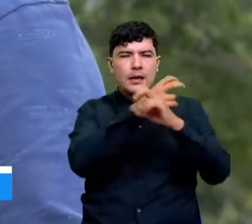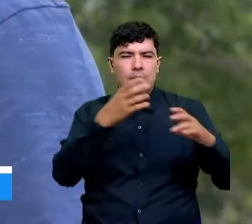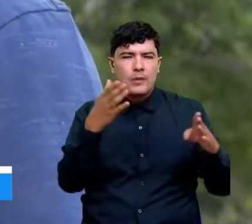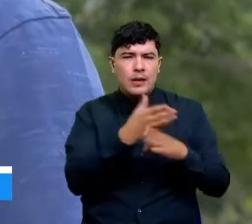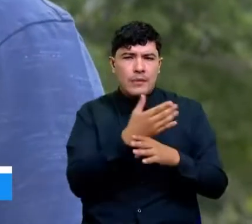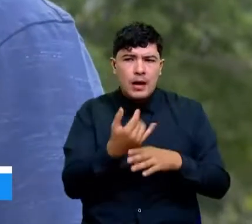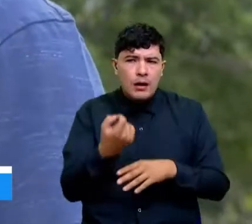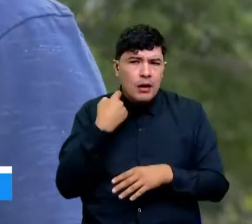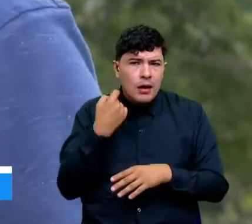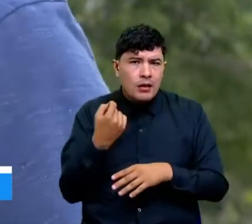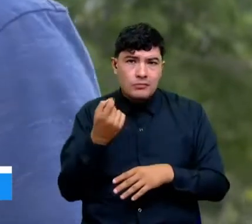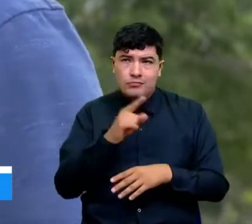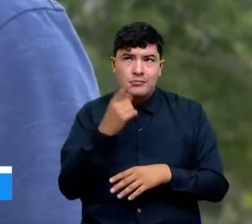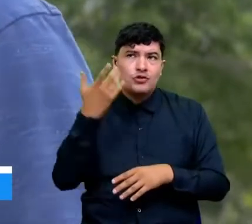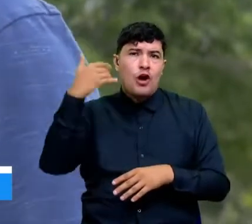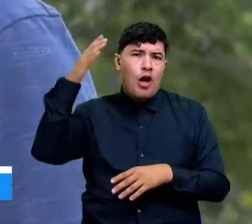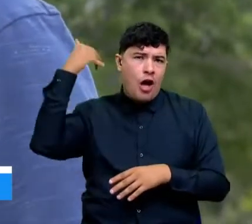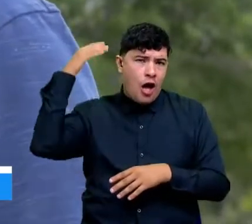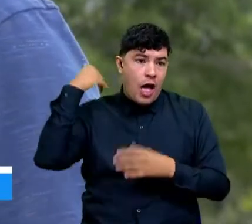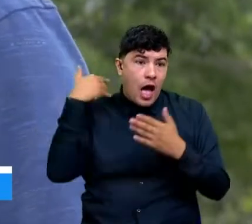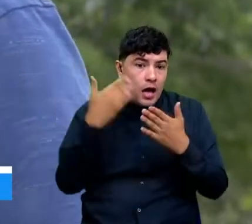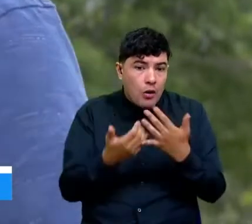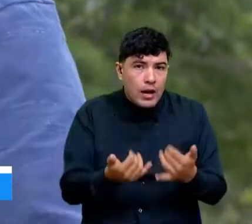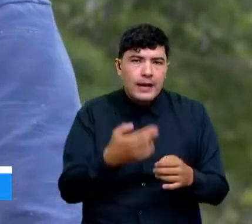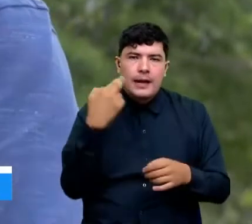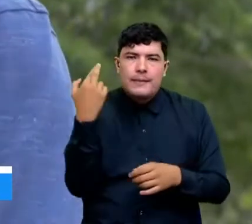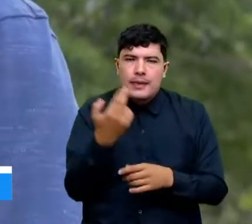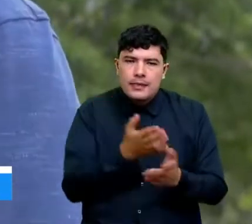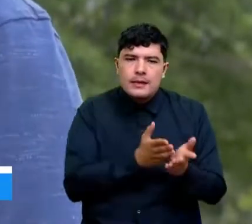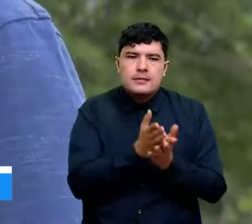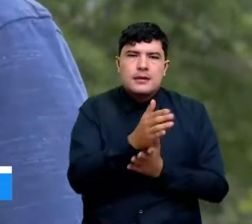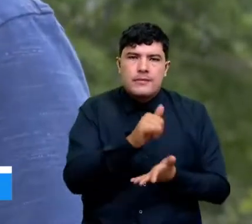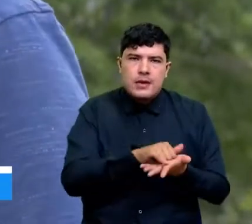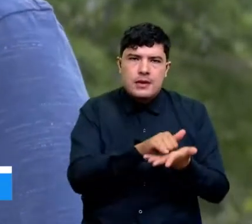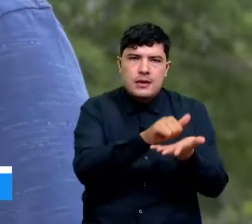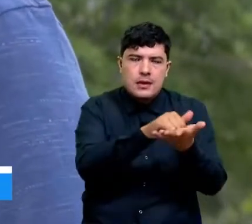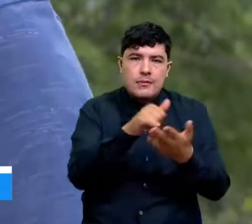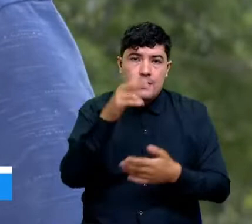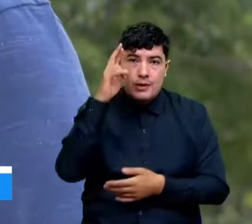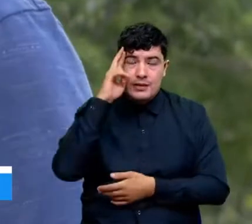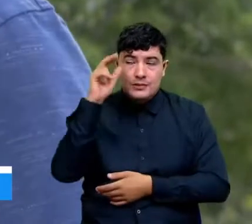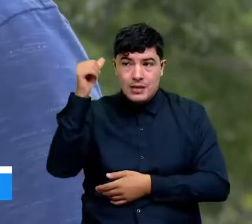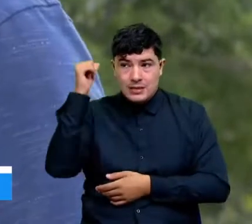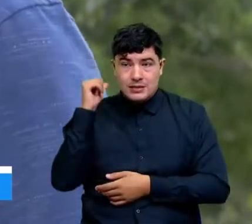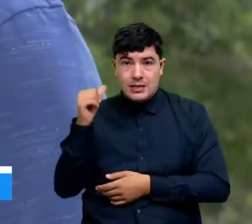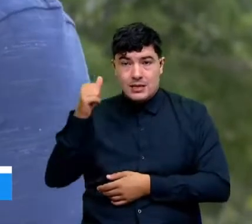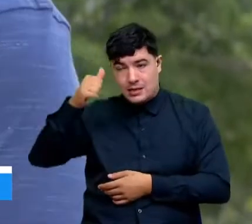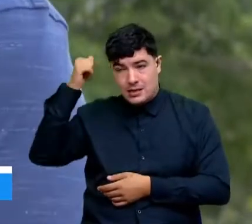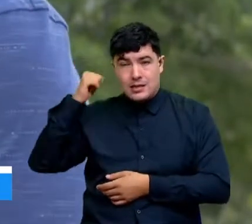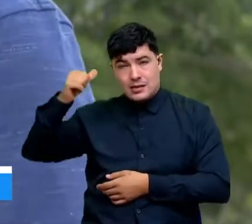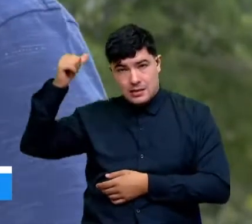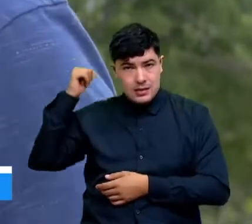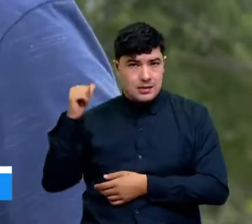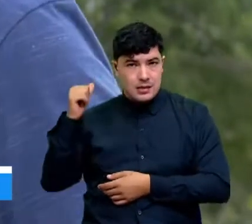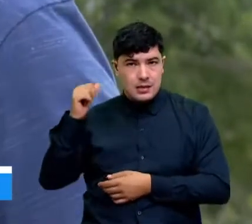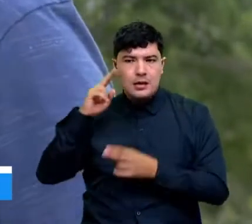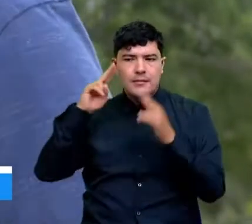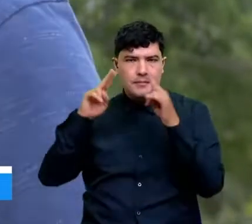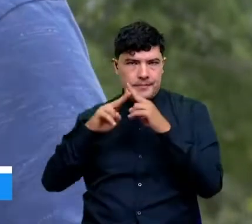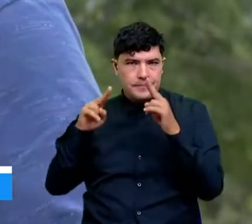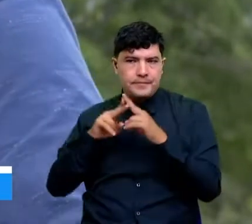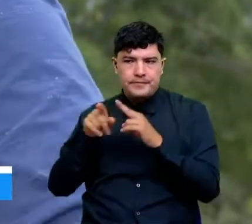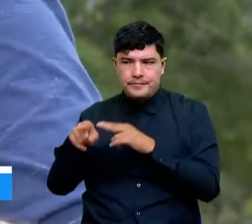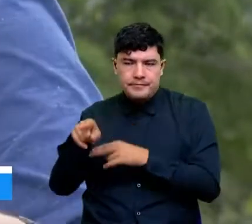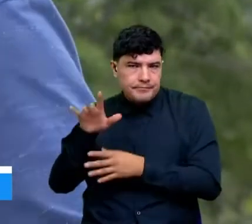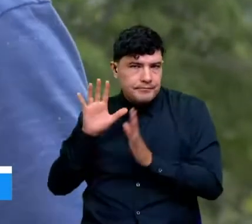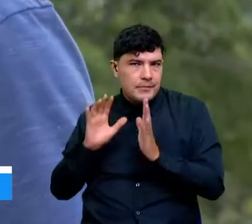sino de mucho tiempo atrás y se sigue repitiendo. Y pues lastimosamente el día de ayer y el día antes de ayer, pues vemos que la